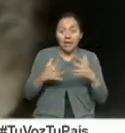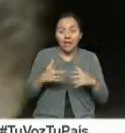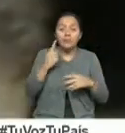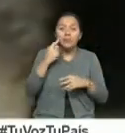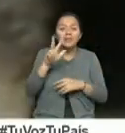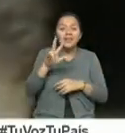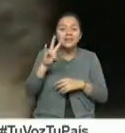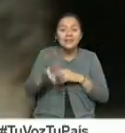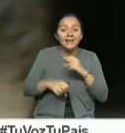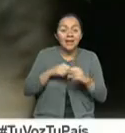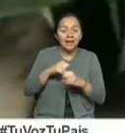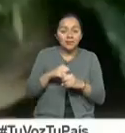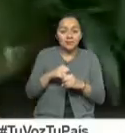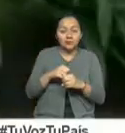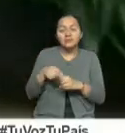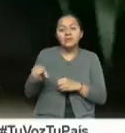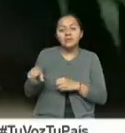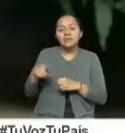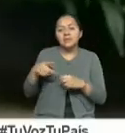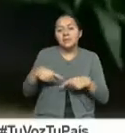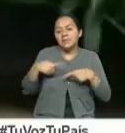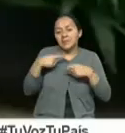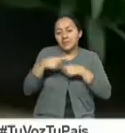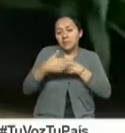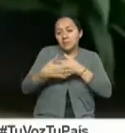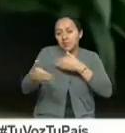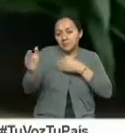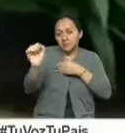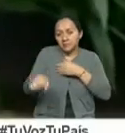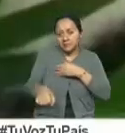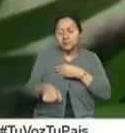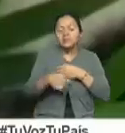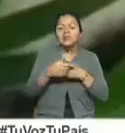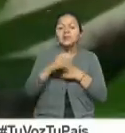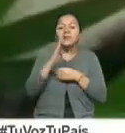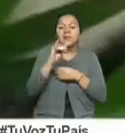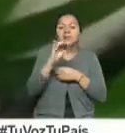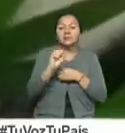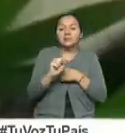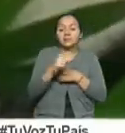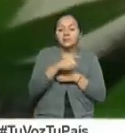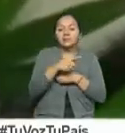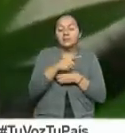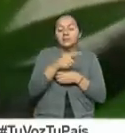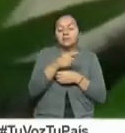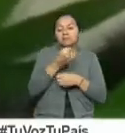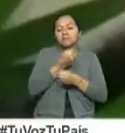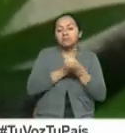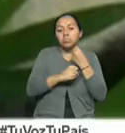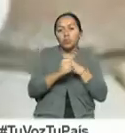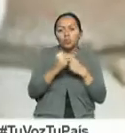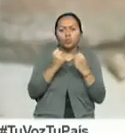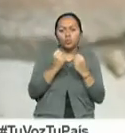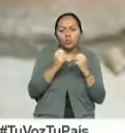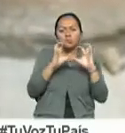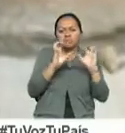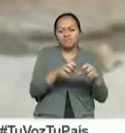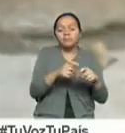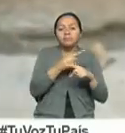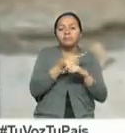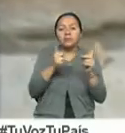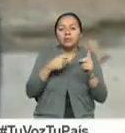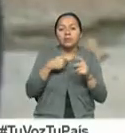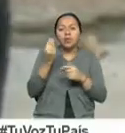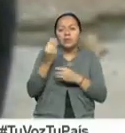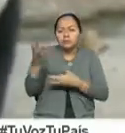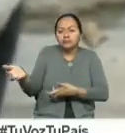en cautiverio, sin embargo, pueden vivir más tiempo. Basi nació en estado salvaje, pero fue rescatada muy joven tras caer en un río en el